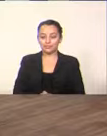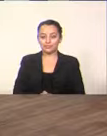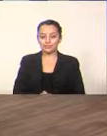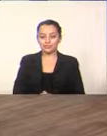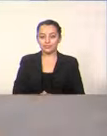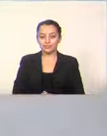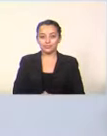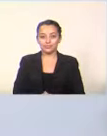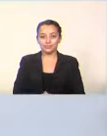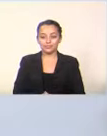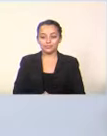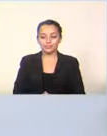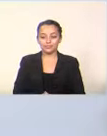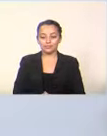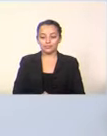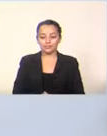La resta que vamos a ver es